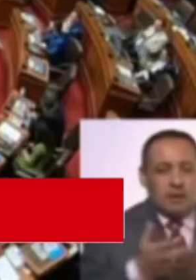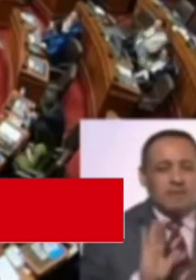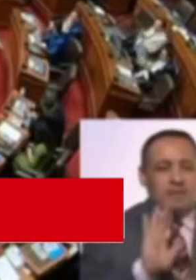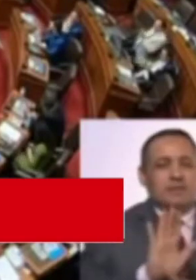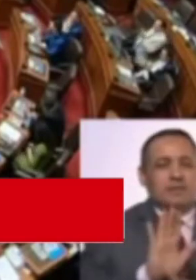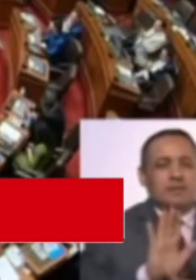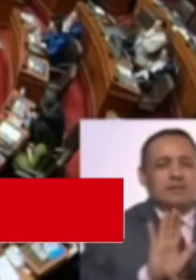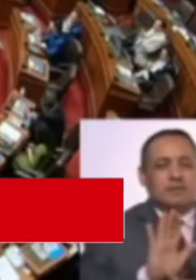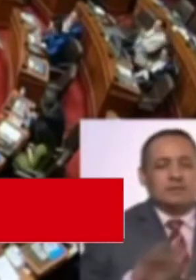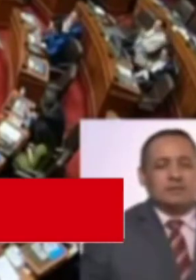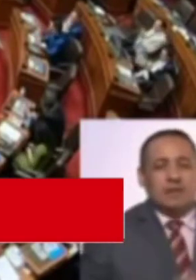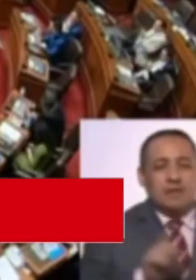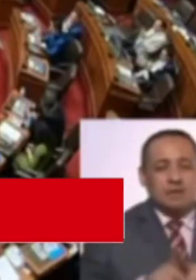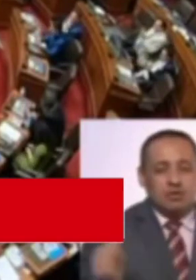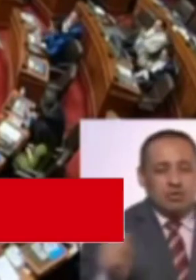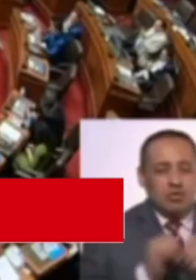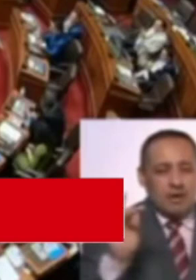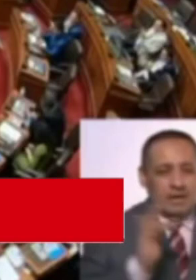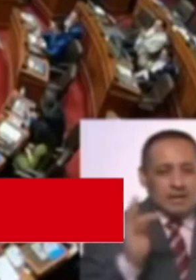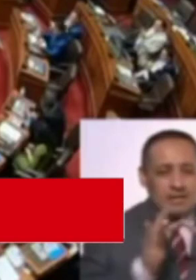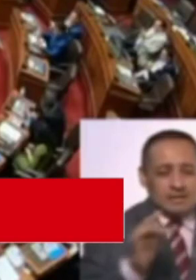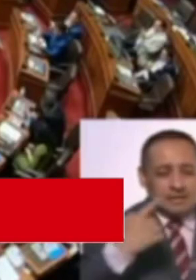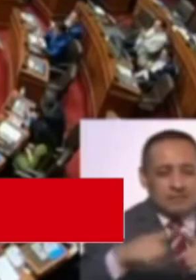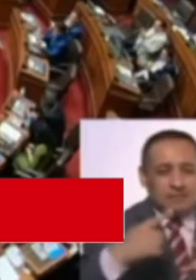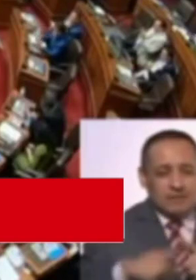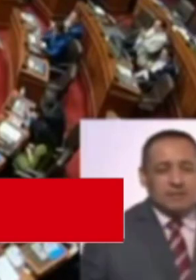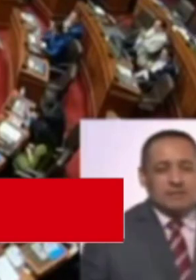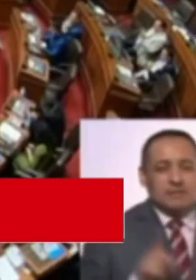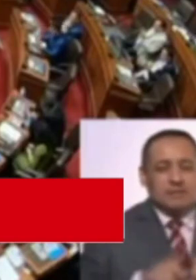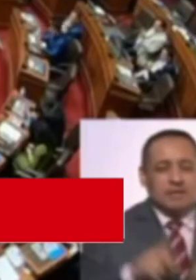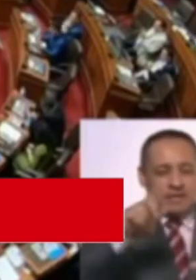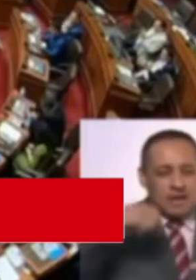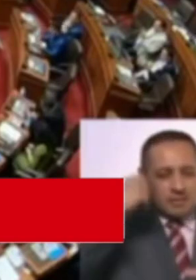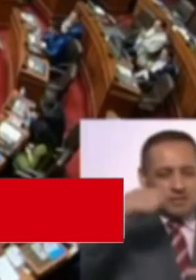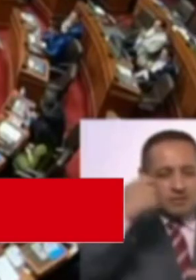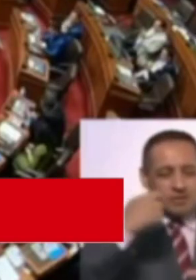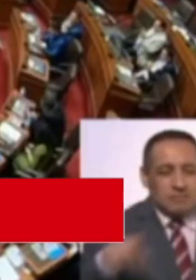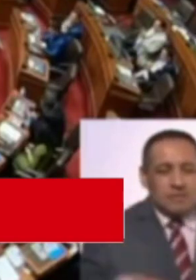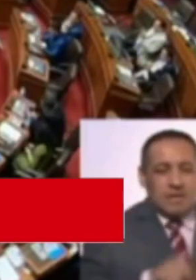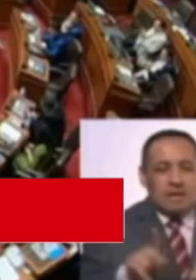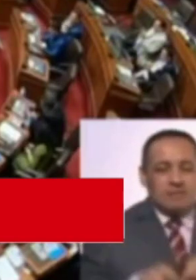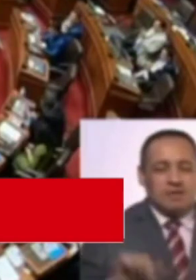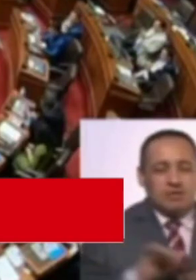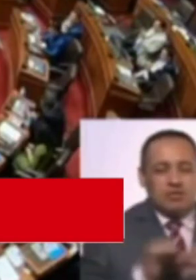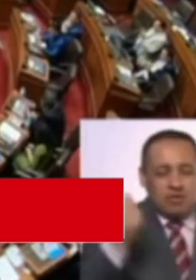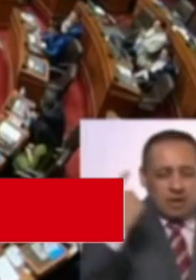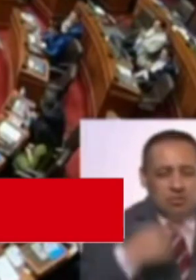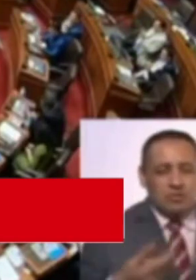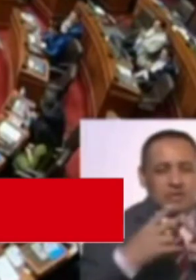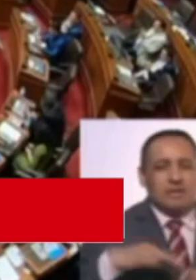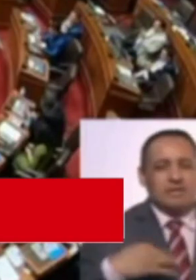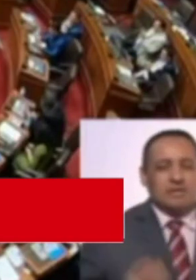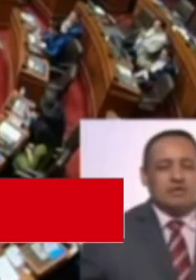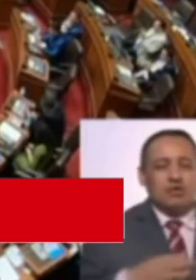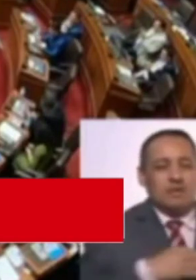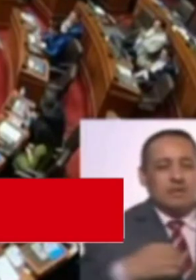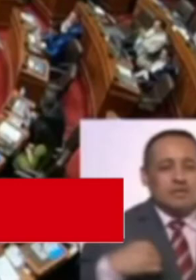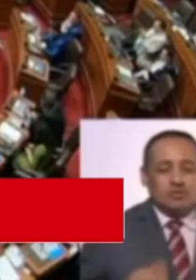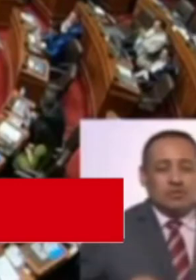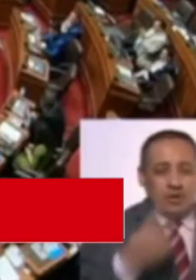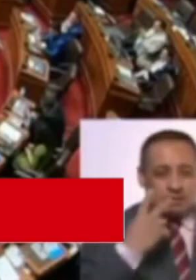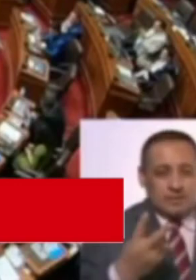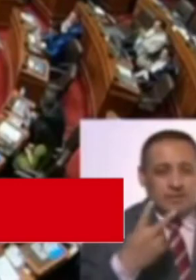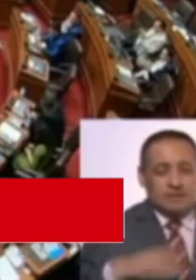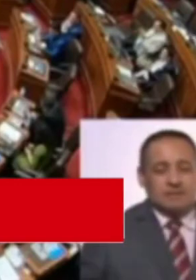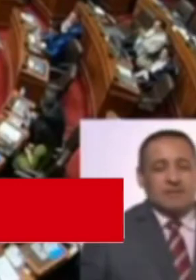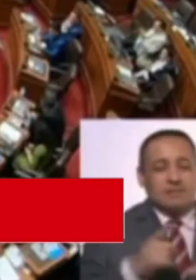por el fujimontecinismo que estaba encubierto en el congreso pero mejor escuchen ustedes mismos y déjenos saber lo que opinan si están de